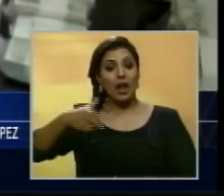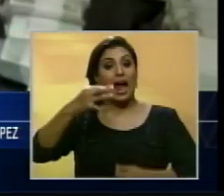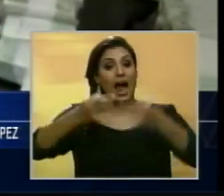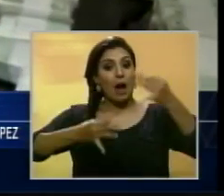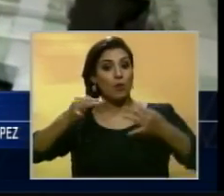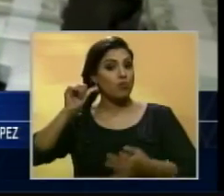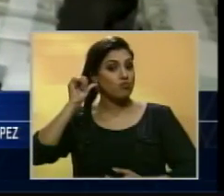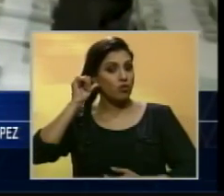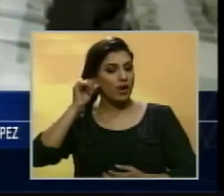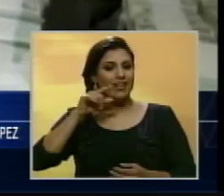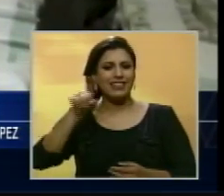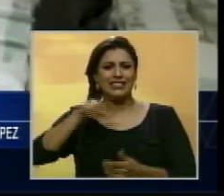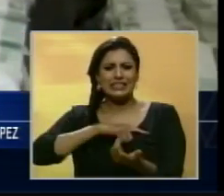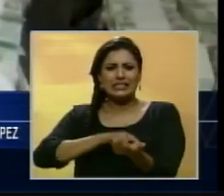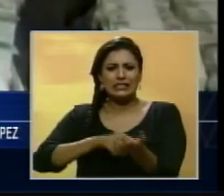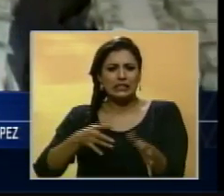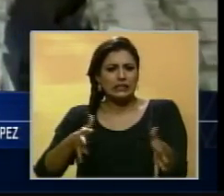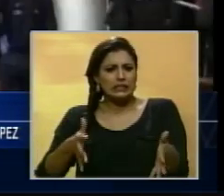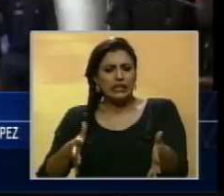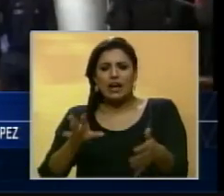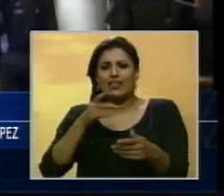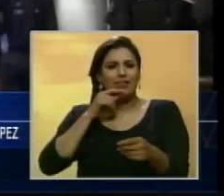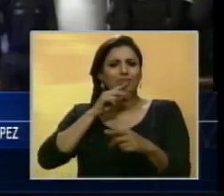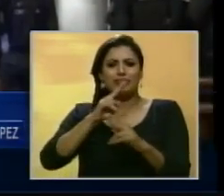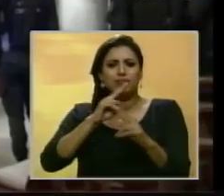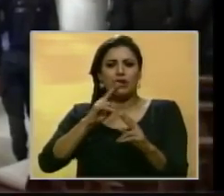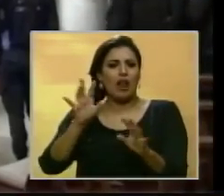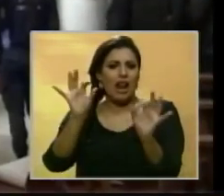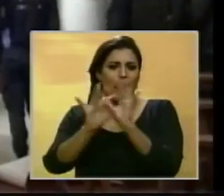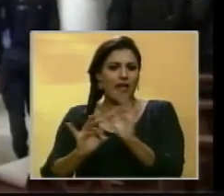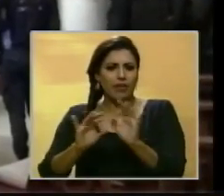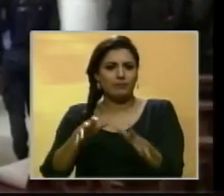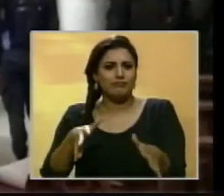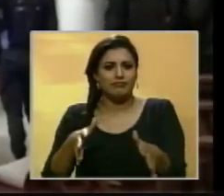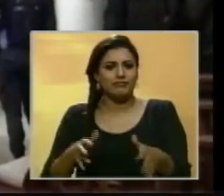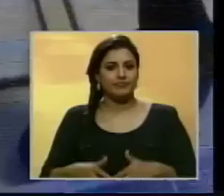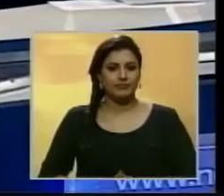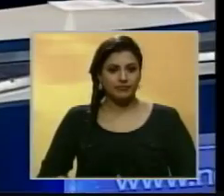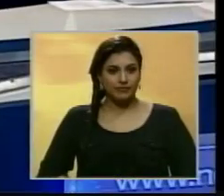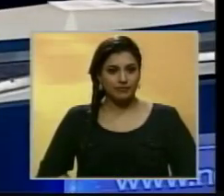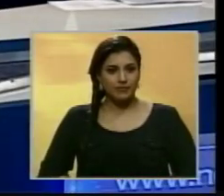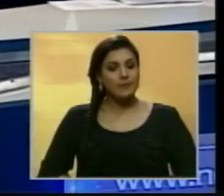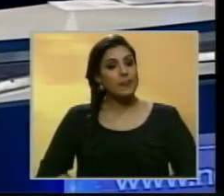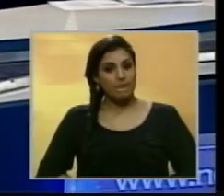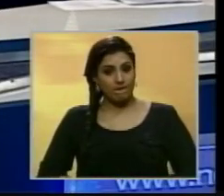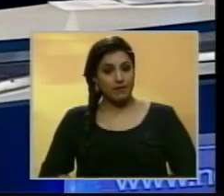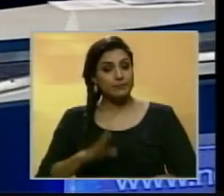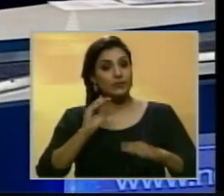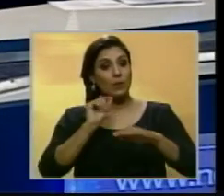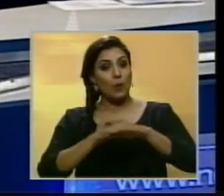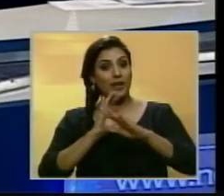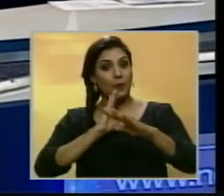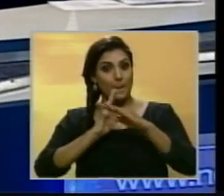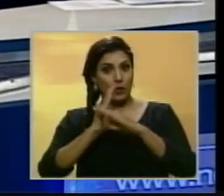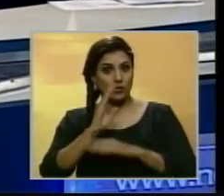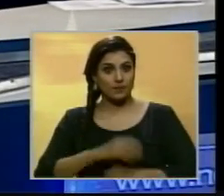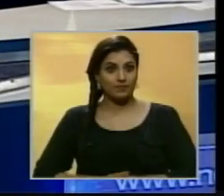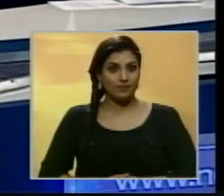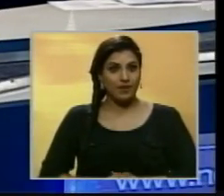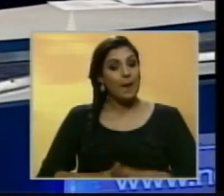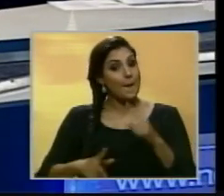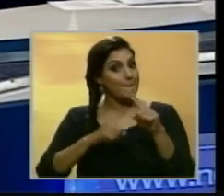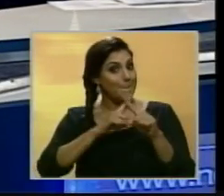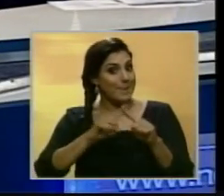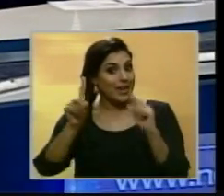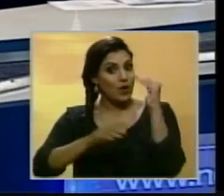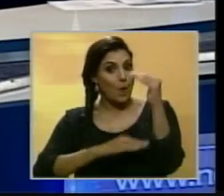abogada alegó estrés reactivo que le impide responder en la indagatoria. Es momento de hacer una primera pausa.